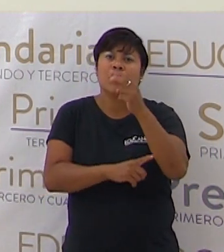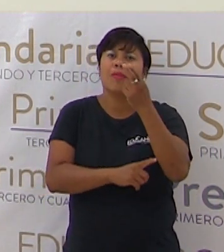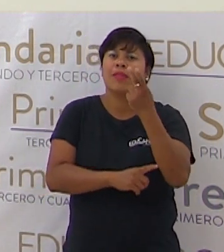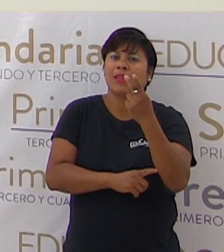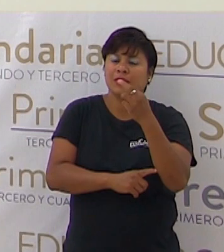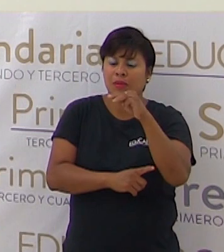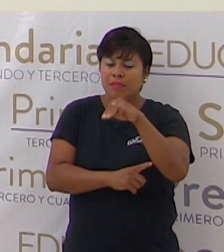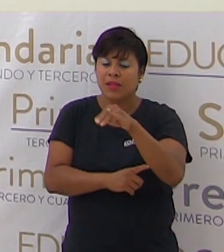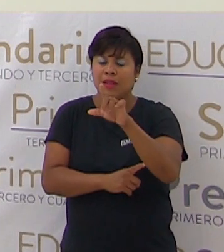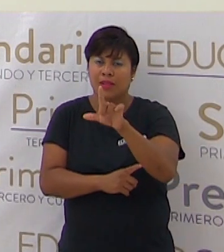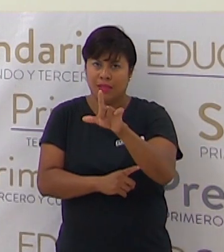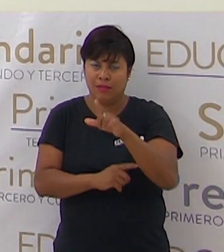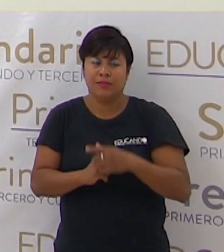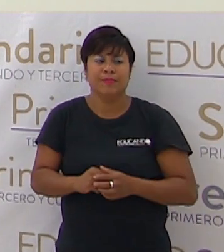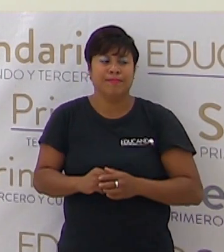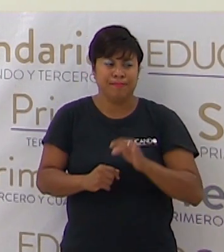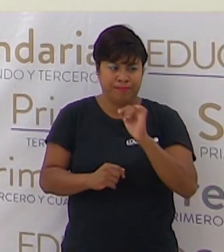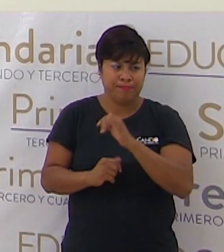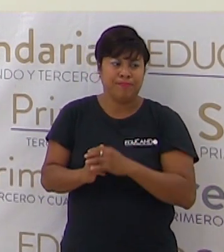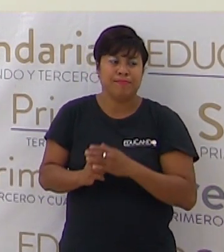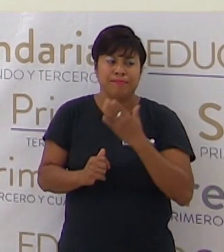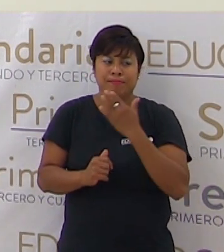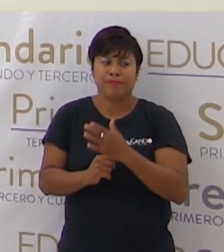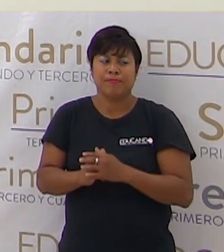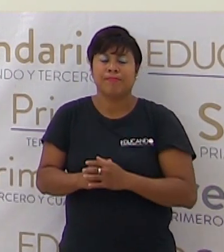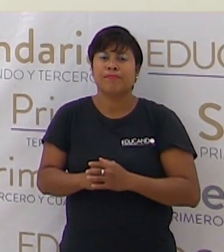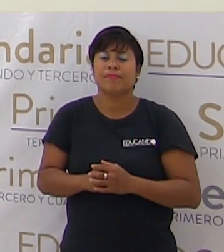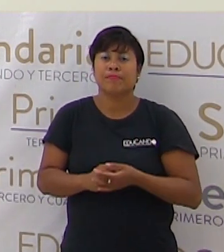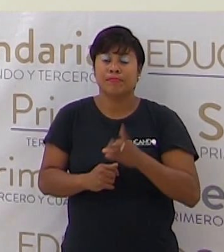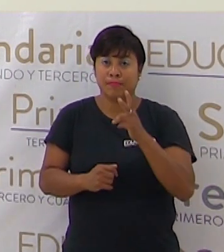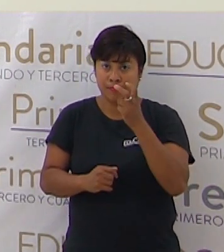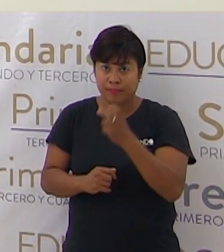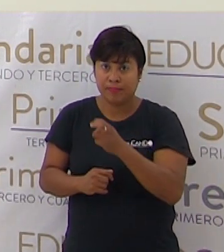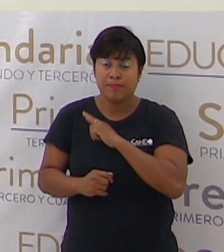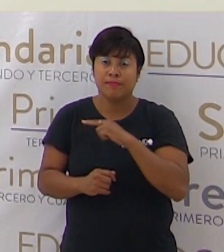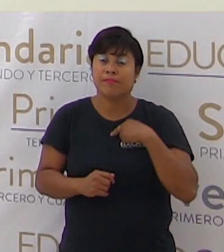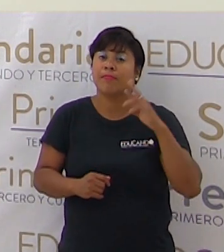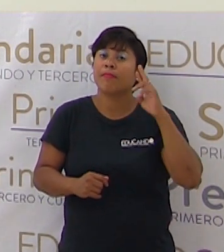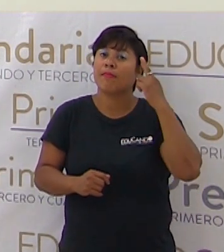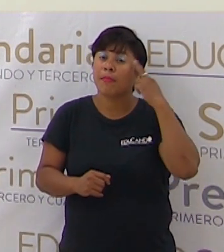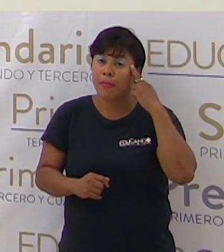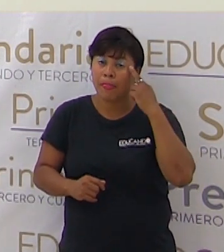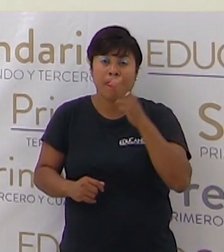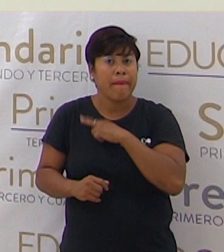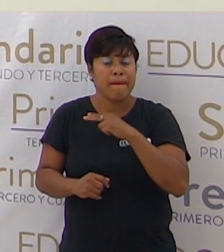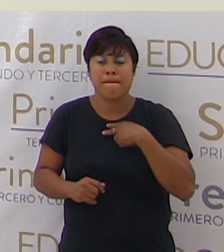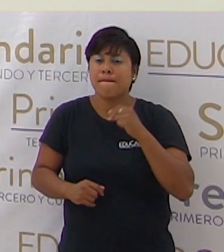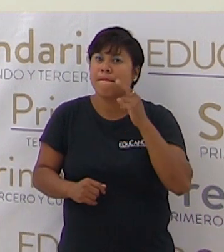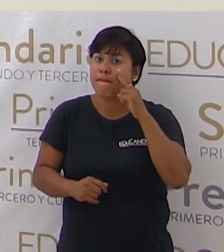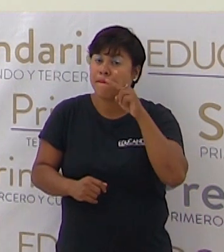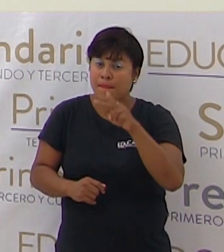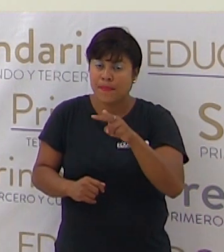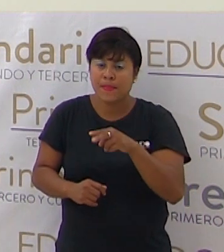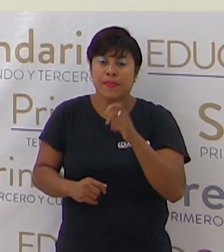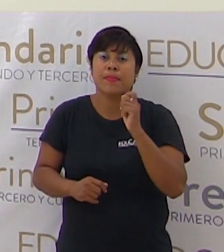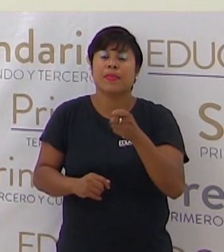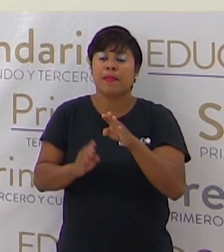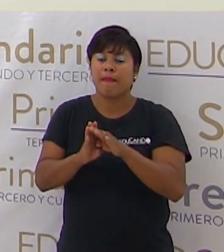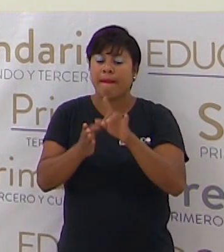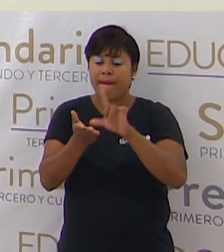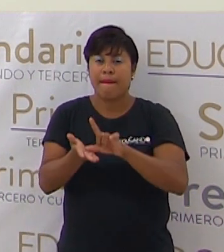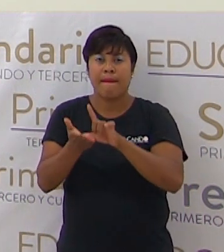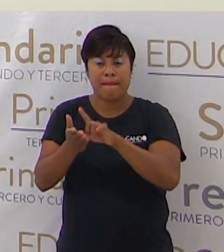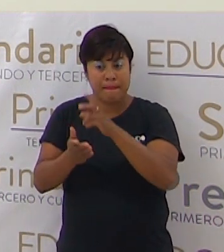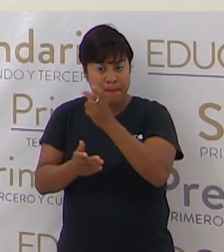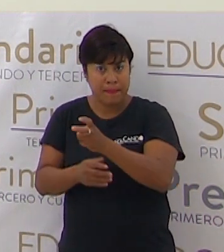125 mililitros. ¿Sí? Bien. Pero aquí recordemos que no vamos a ver los litros como